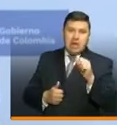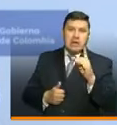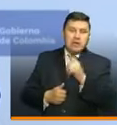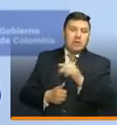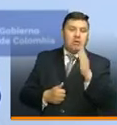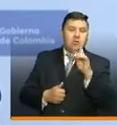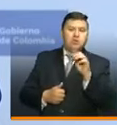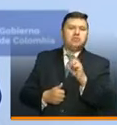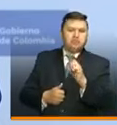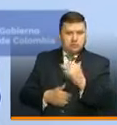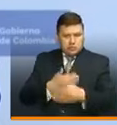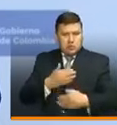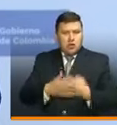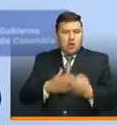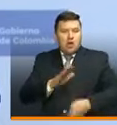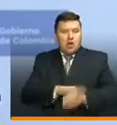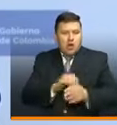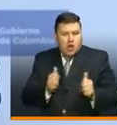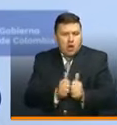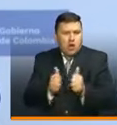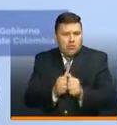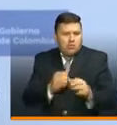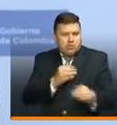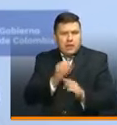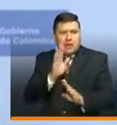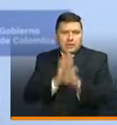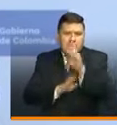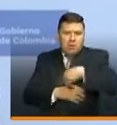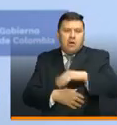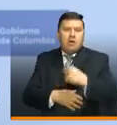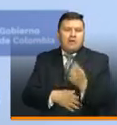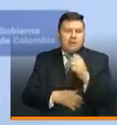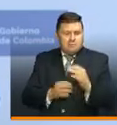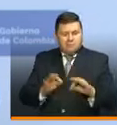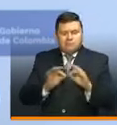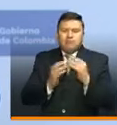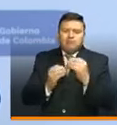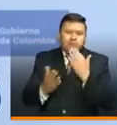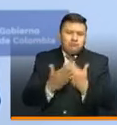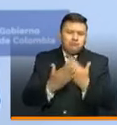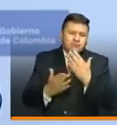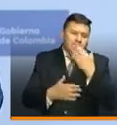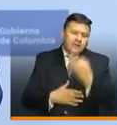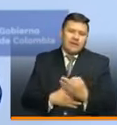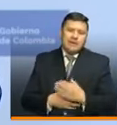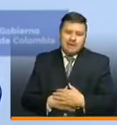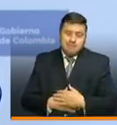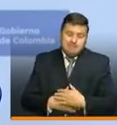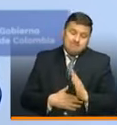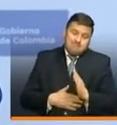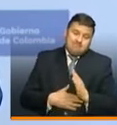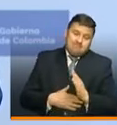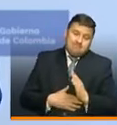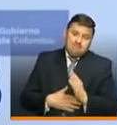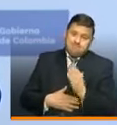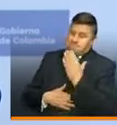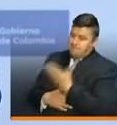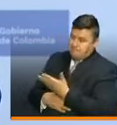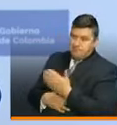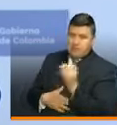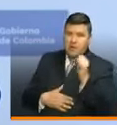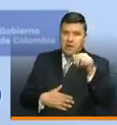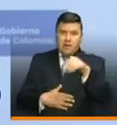Bruce, a seguir acompañando todos los demás desarrollos que van a hacer falta. Entonces, muchísimas gracias de verdad. Le paso la palabra a